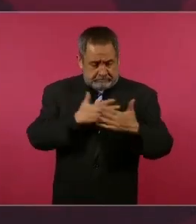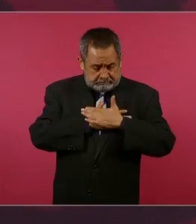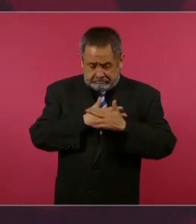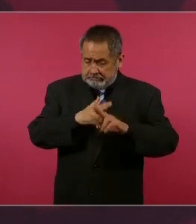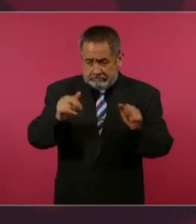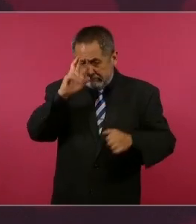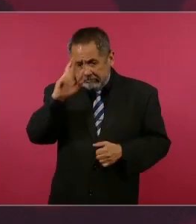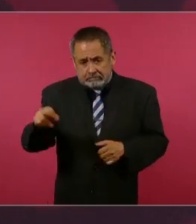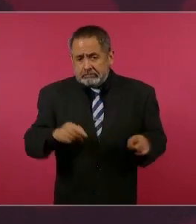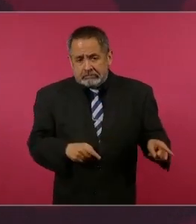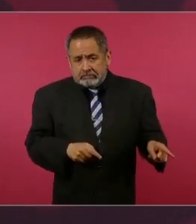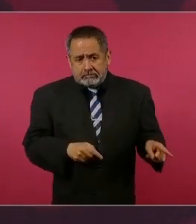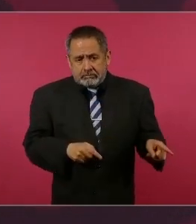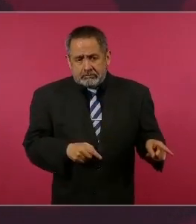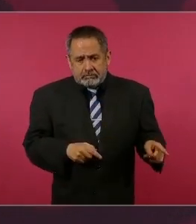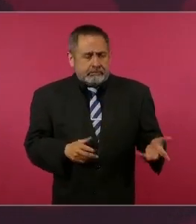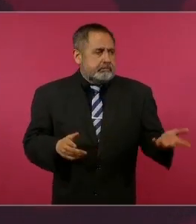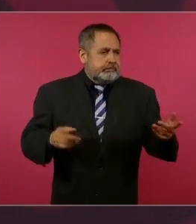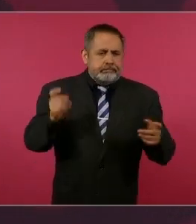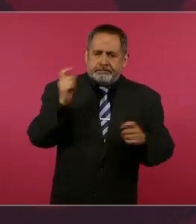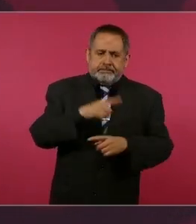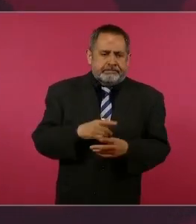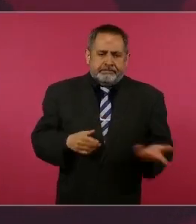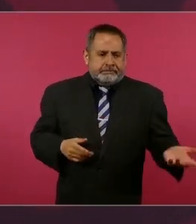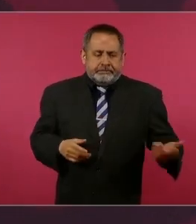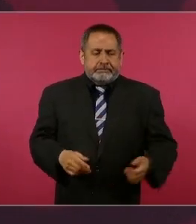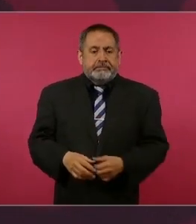pues va a ser muy difícil